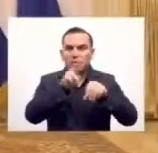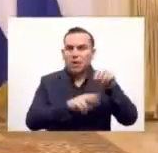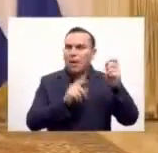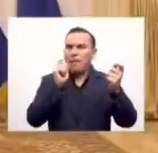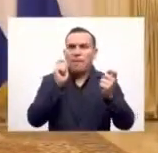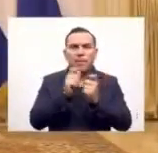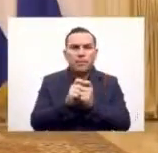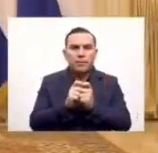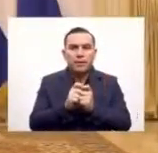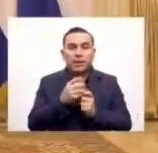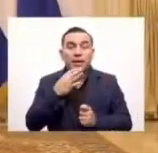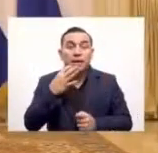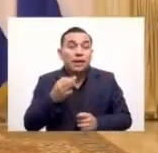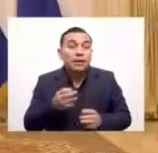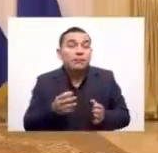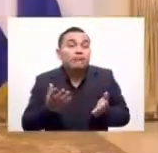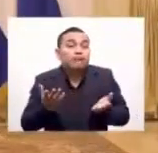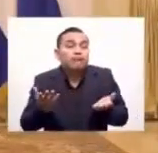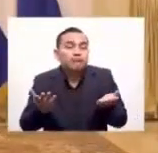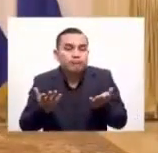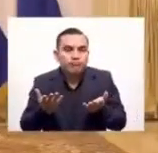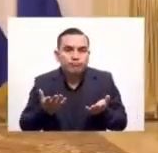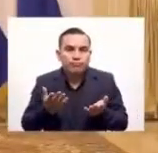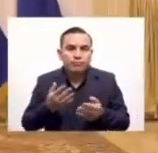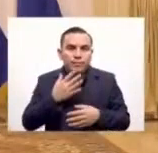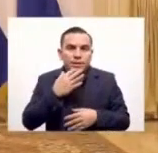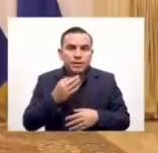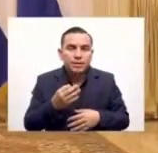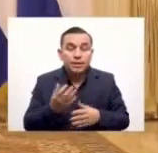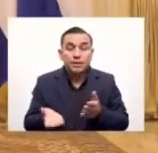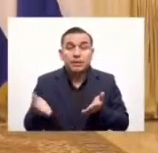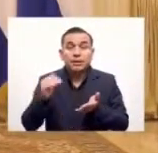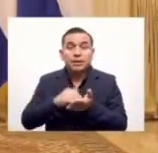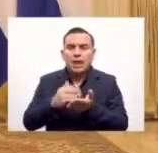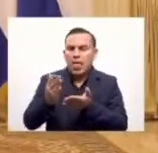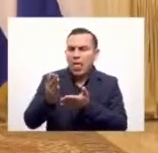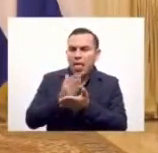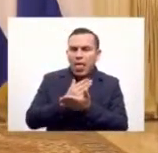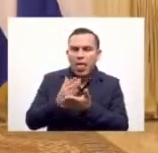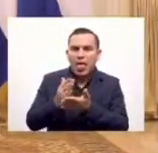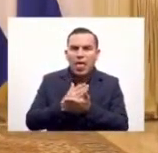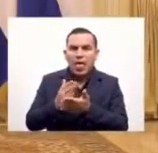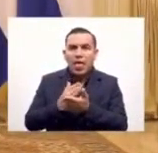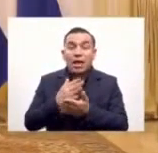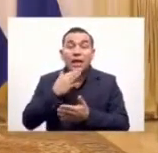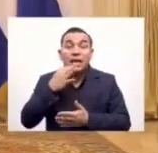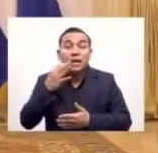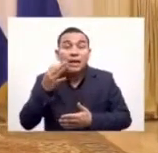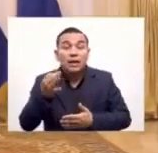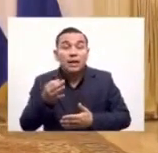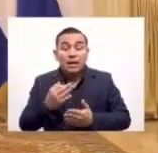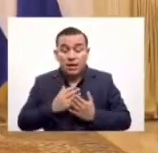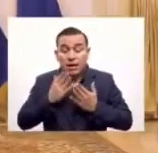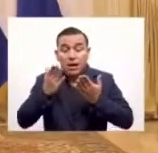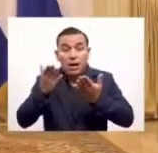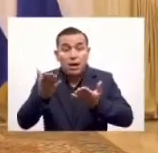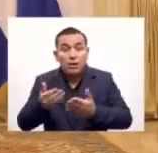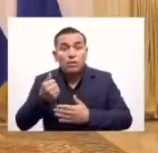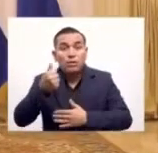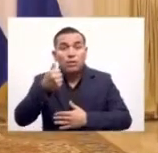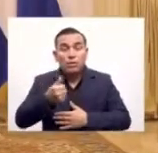fiscal, ¿no? Paraíso fiscal. También lo comentaste. Puede ser un paraíso de lavado de dinero. Ese es el gran foco rojo. El